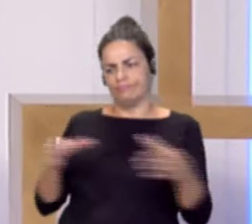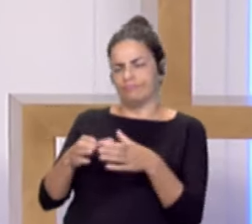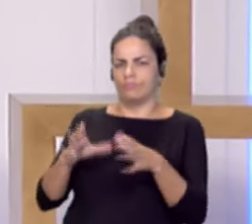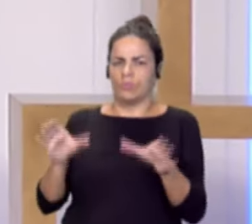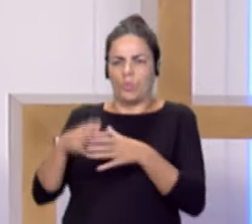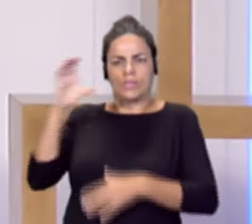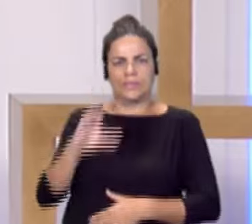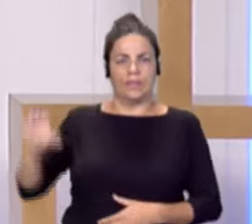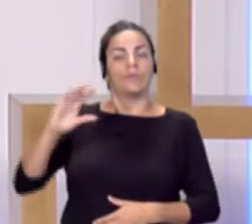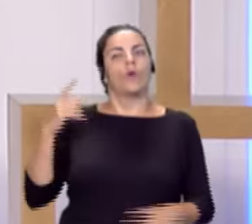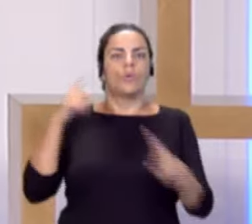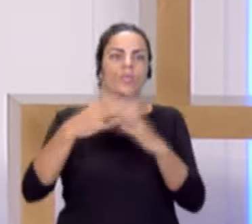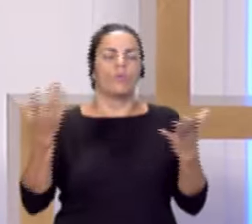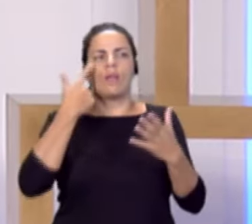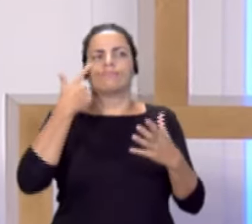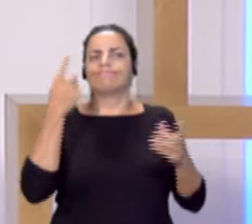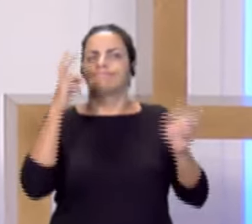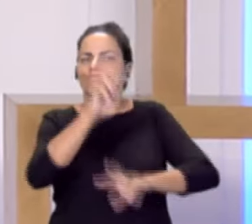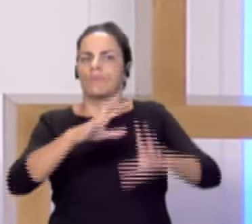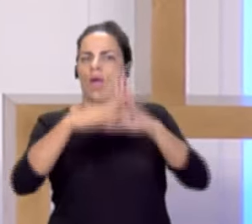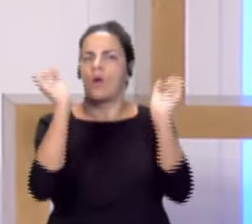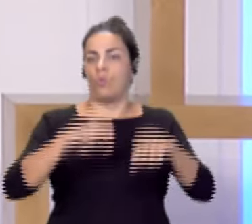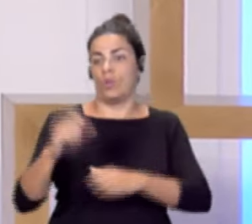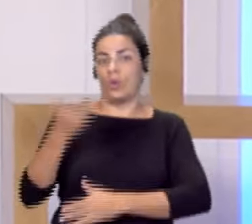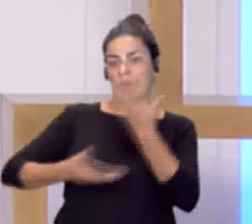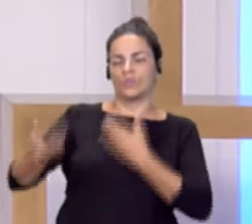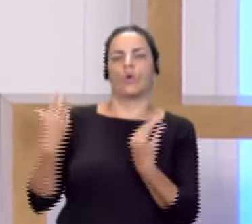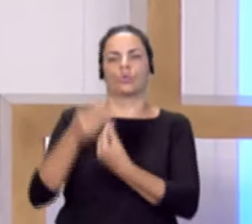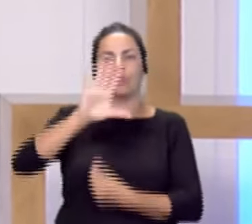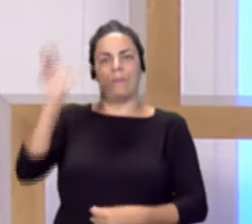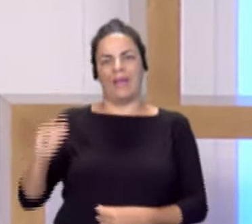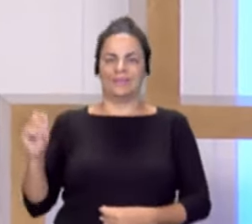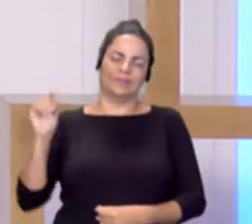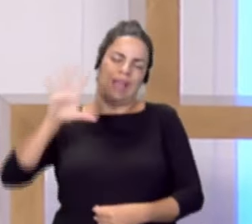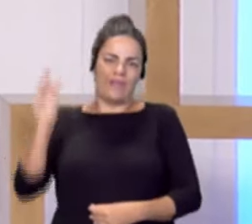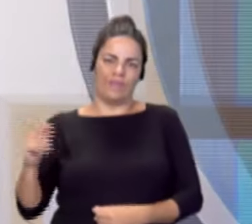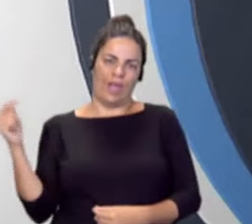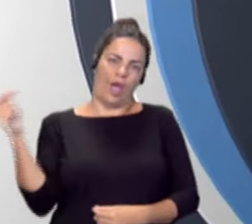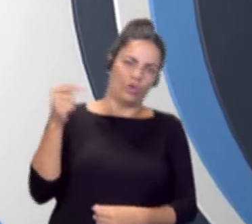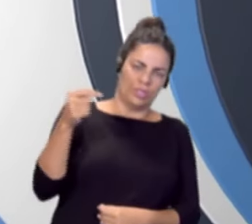que pretende buscar acuerdos de colaboración con los países del África Occidental.